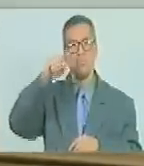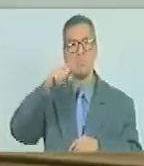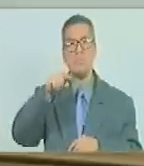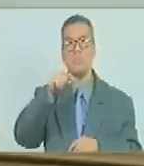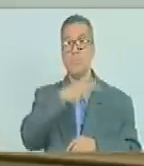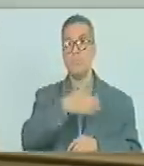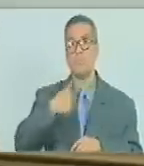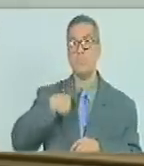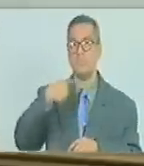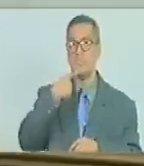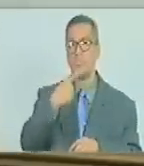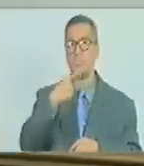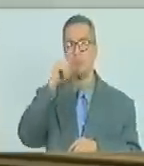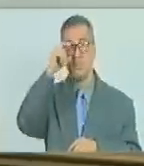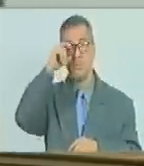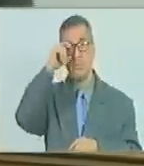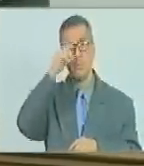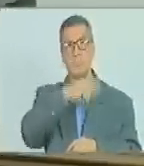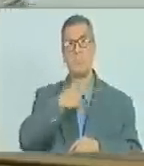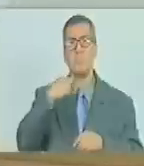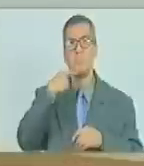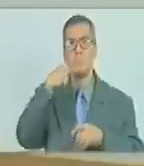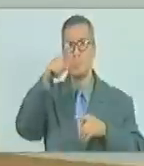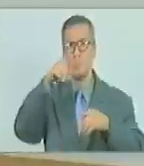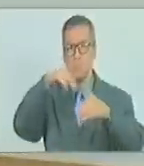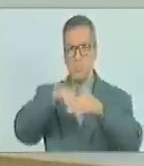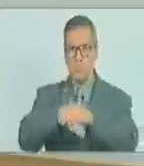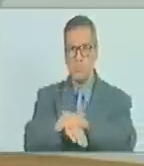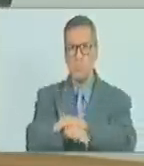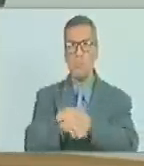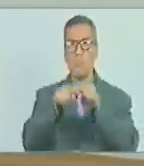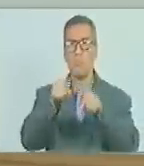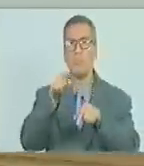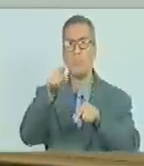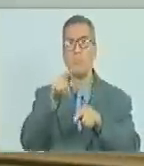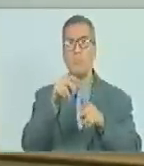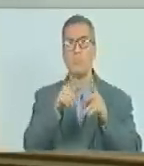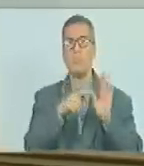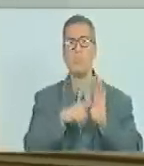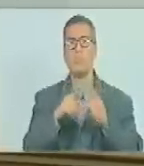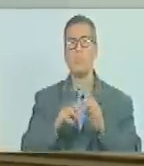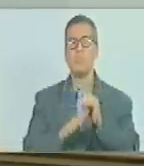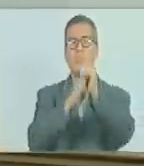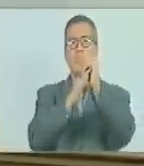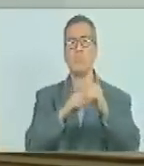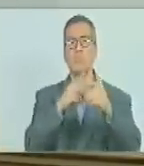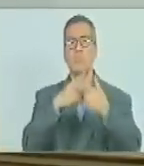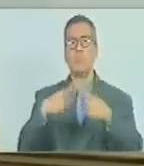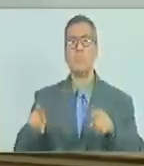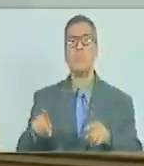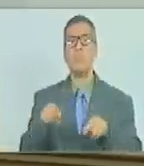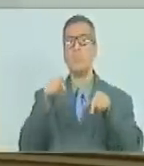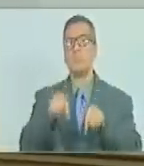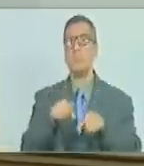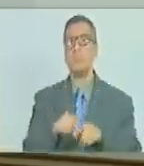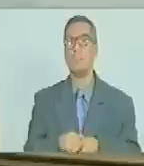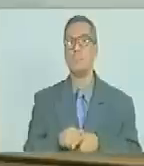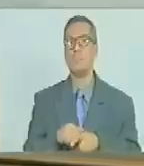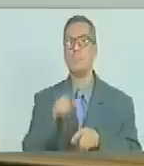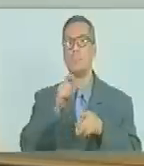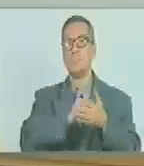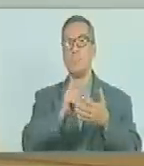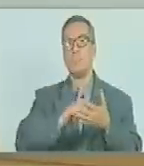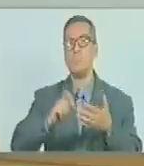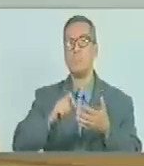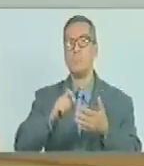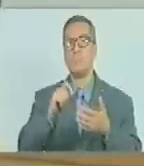ellos quieren. Ellos quieren pasar agachados. Y ahora son adalides de la democracia. Y ahora le mandan cartas al